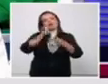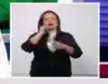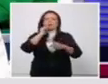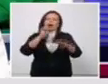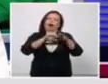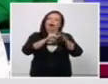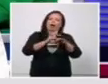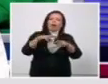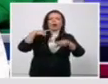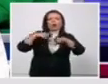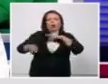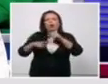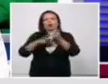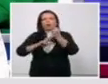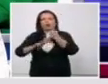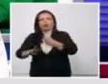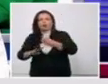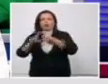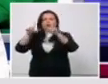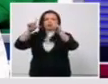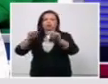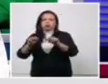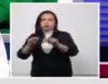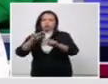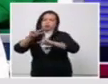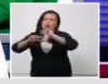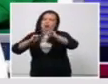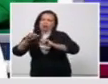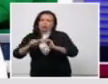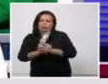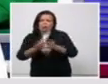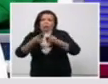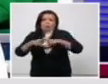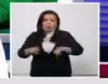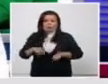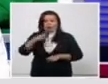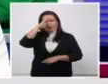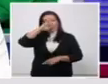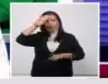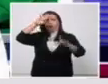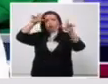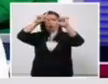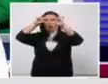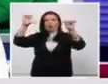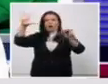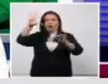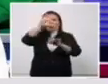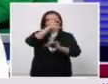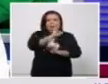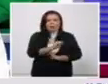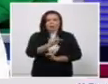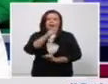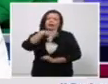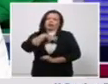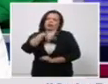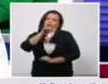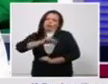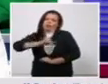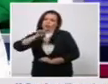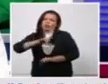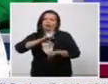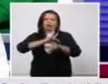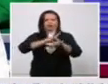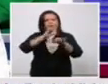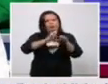pero prácticamente en todo el territorio nacional hemos tenido transmisión de la enfermedad. Esto es